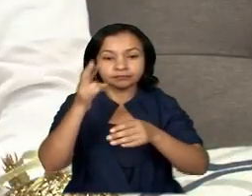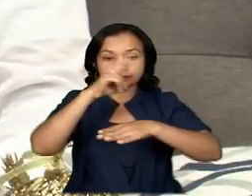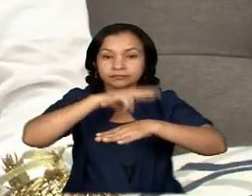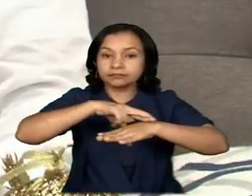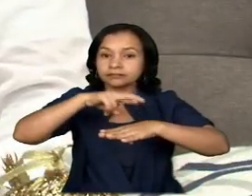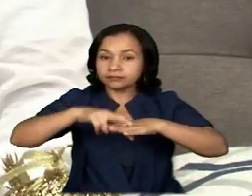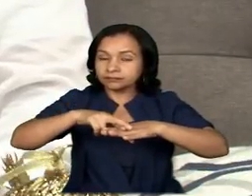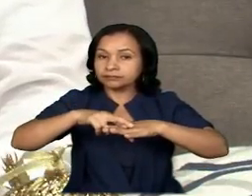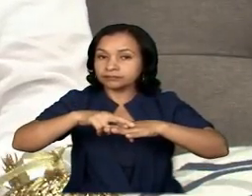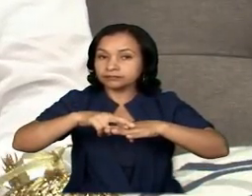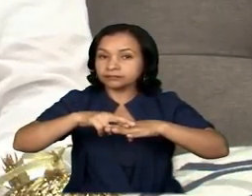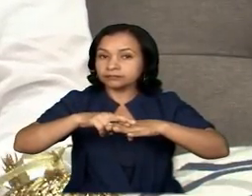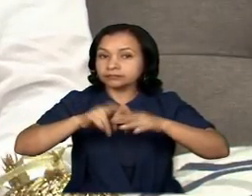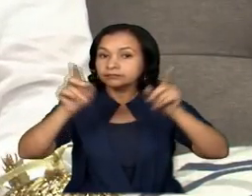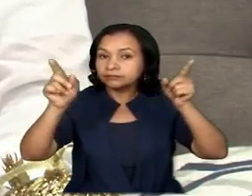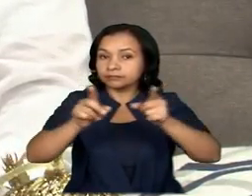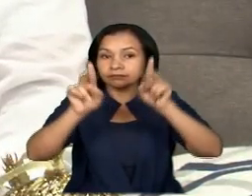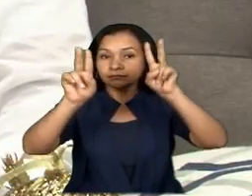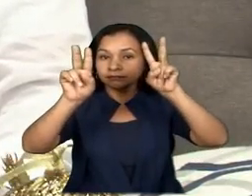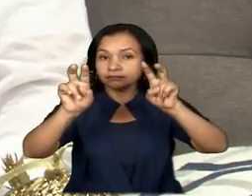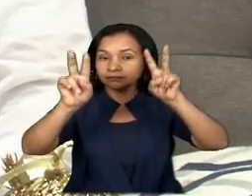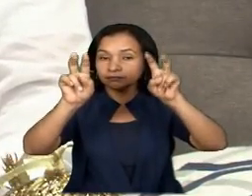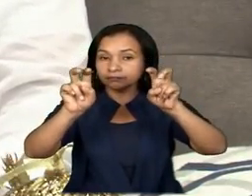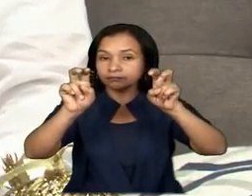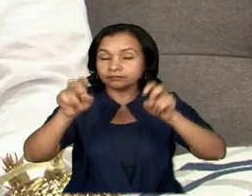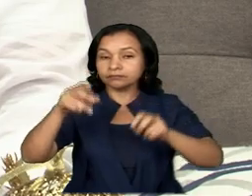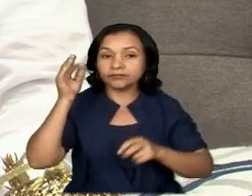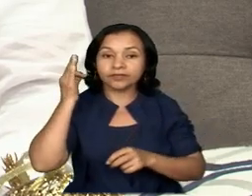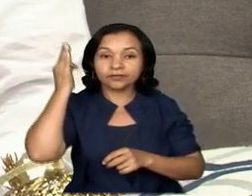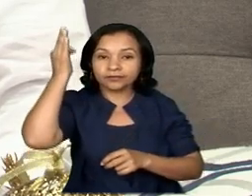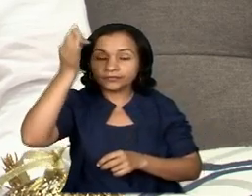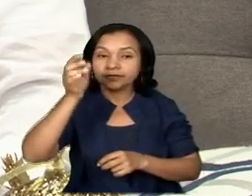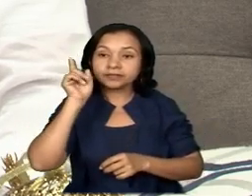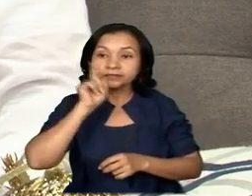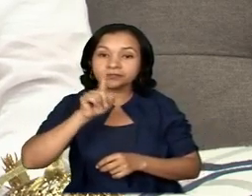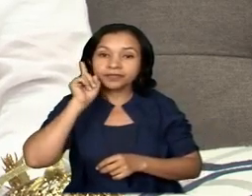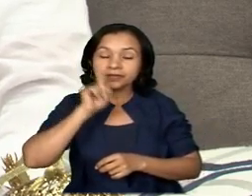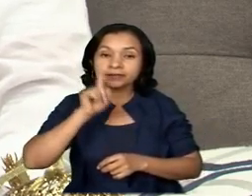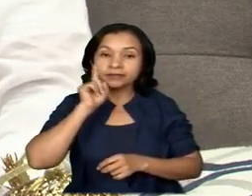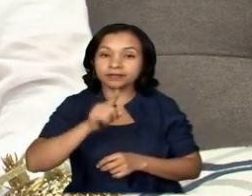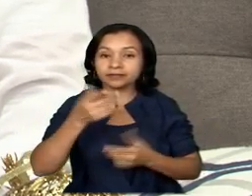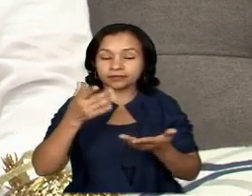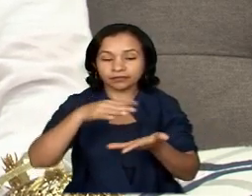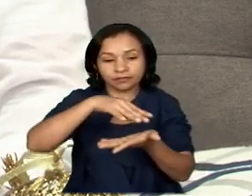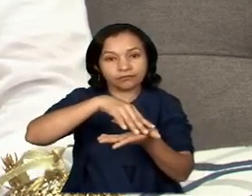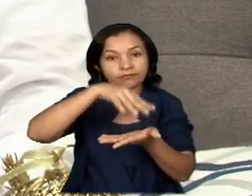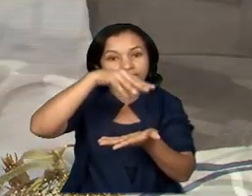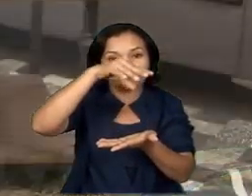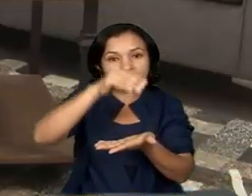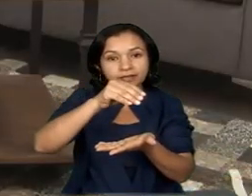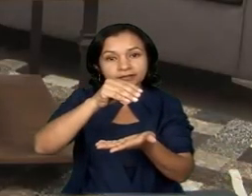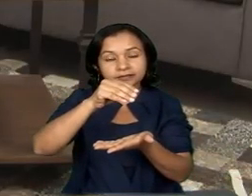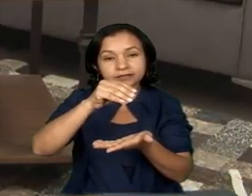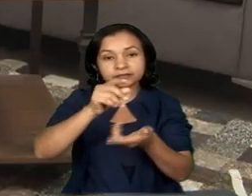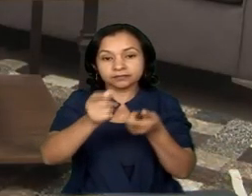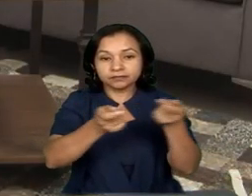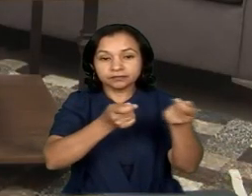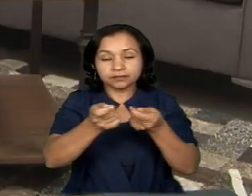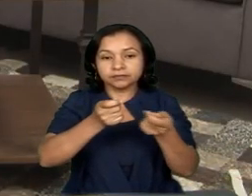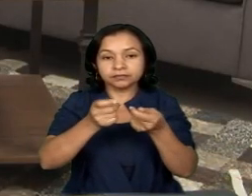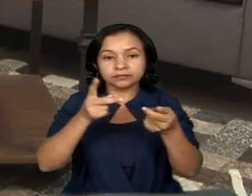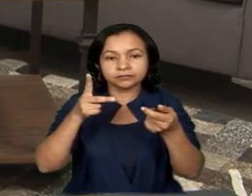para reducir el tema del uso de las falsas noticias con fines perversos. Francia, de hecho, ahora mismo se encuentra con la regulación, sacaron